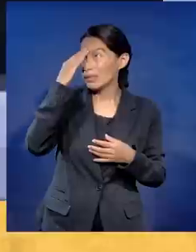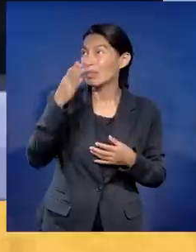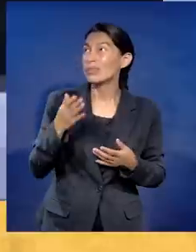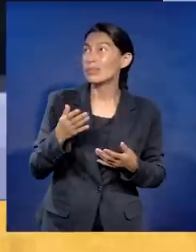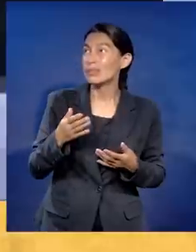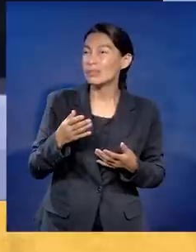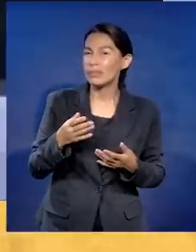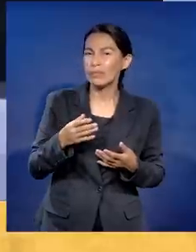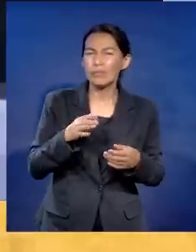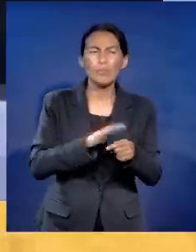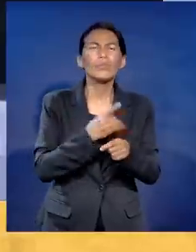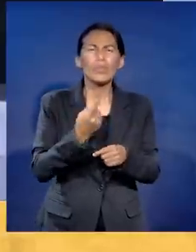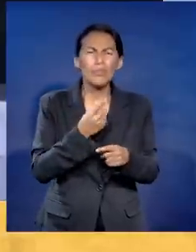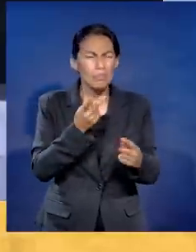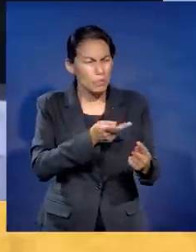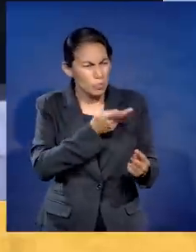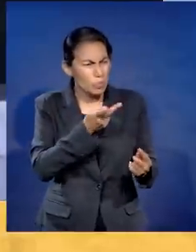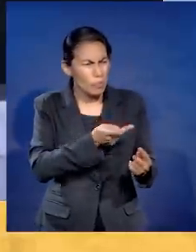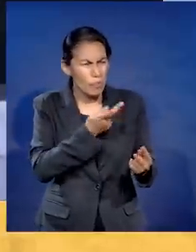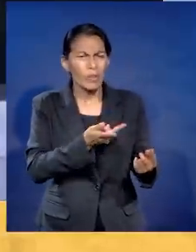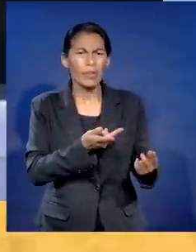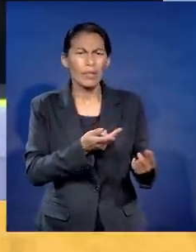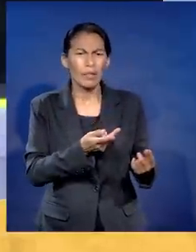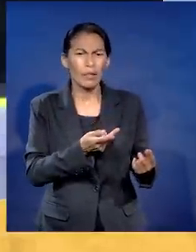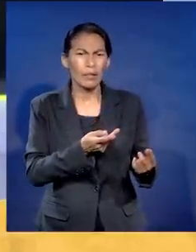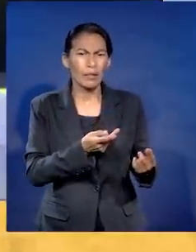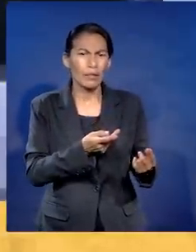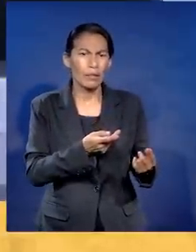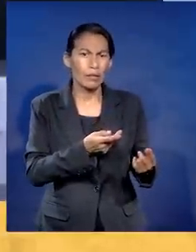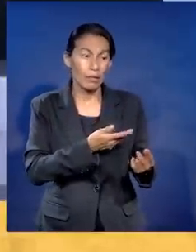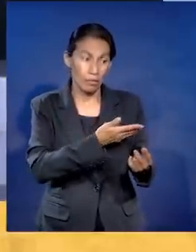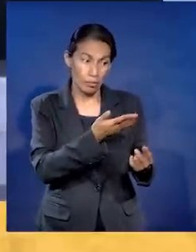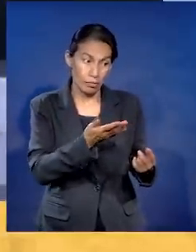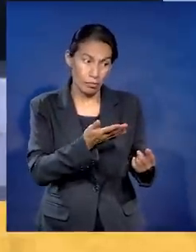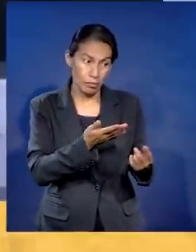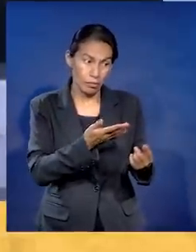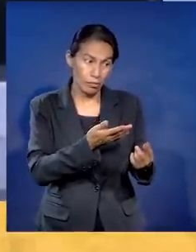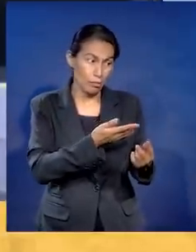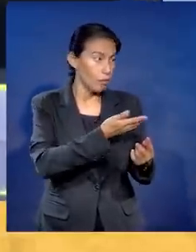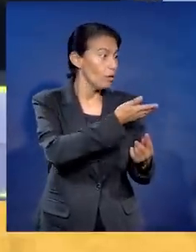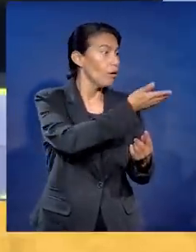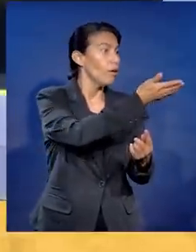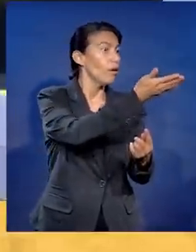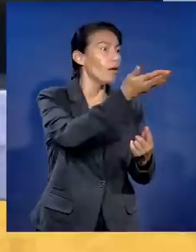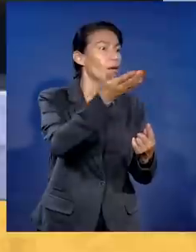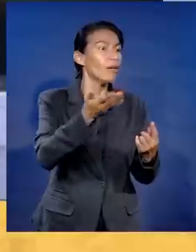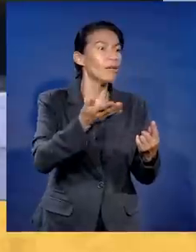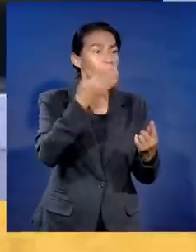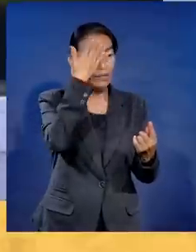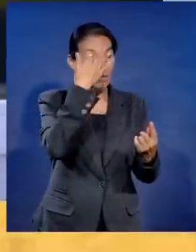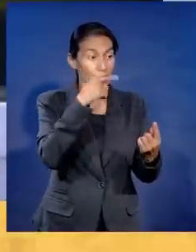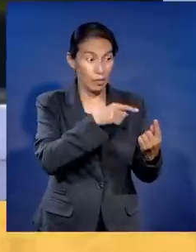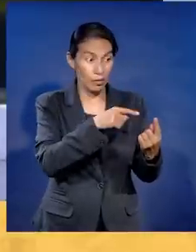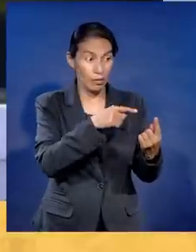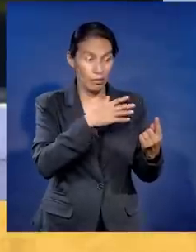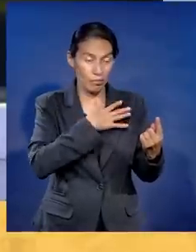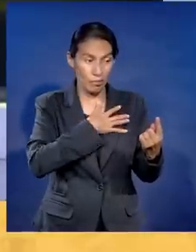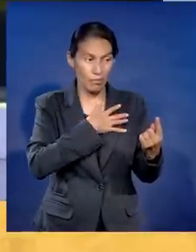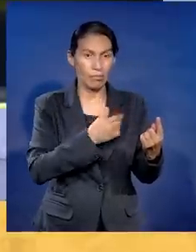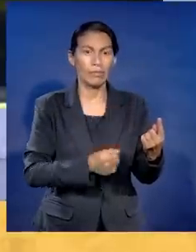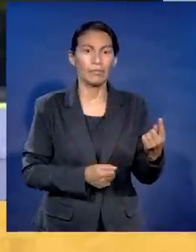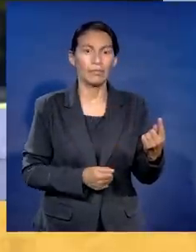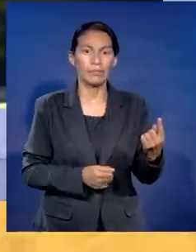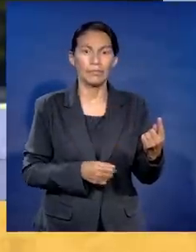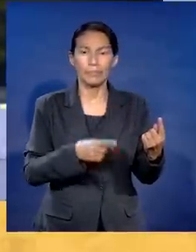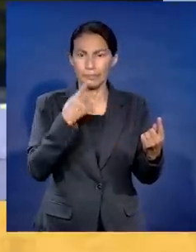Señor. Apacienta mis corderos. ¿Qué es lo que está haciendo Jesús con Pedro? Por supuesto, lo está restaurando con los